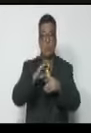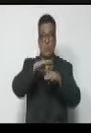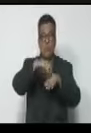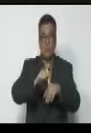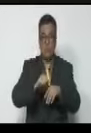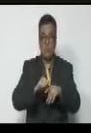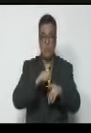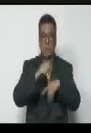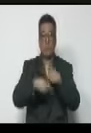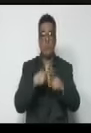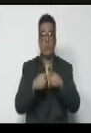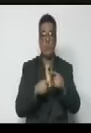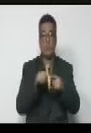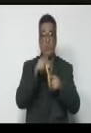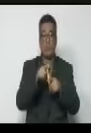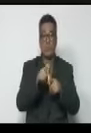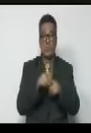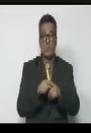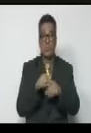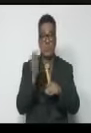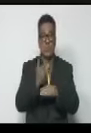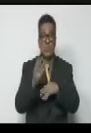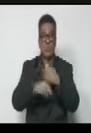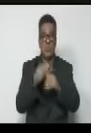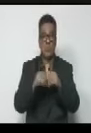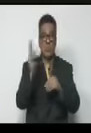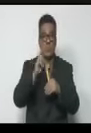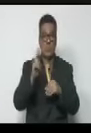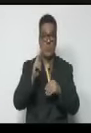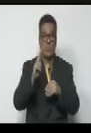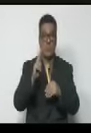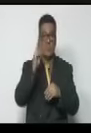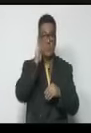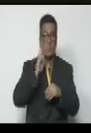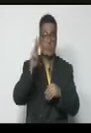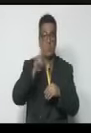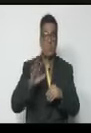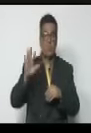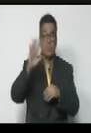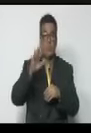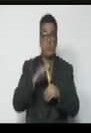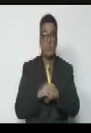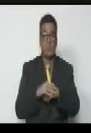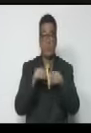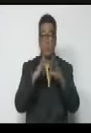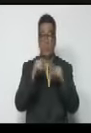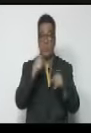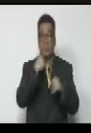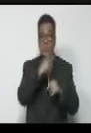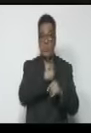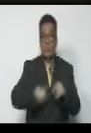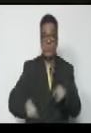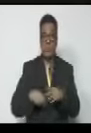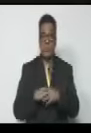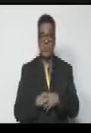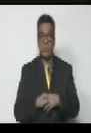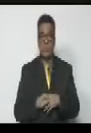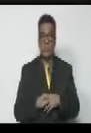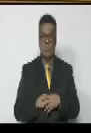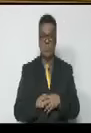o indemnización del daño causado a la República Bolivariana de Venezuela. Es todo, señor presidente.